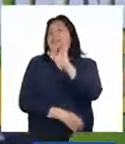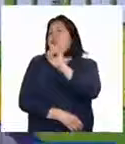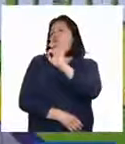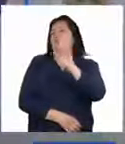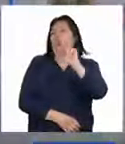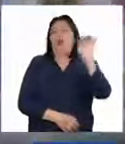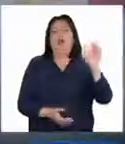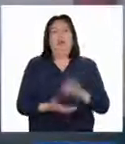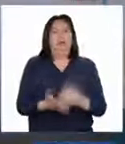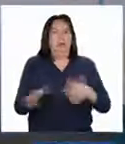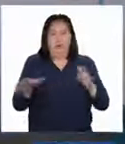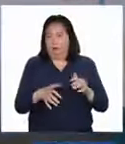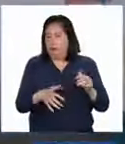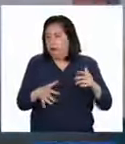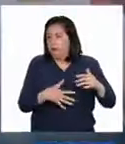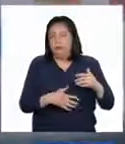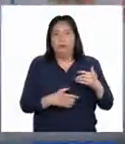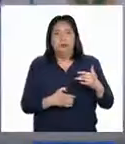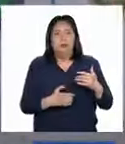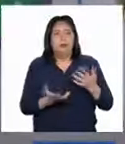¡Saturno! ¡Ay!